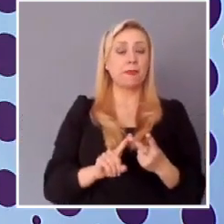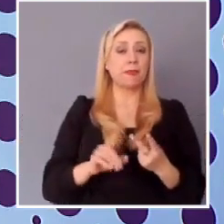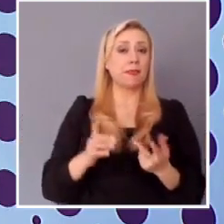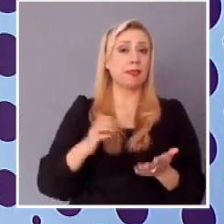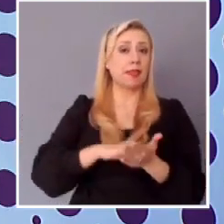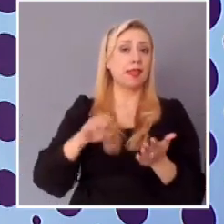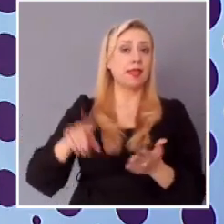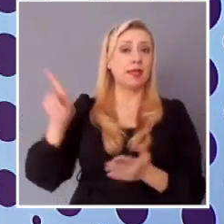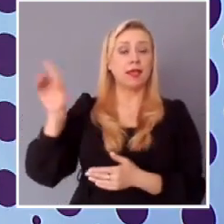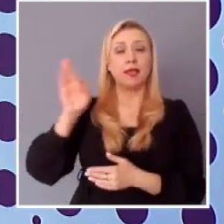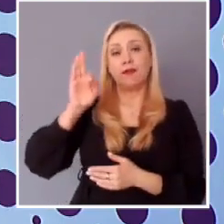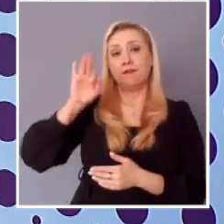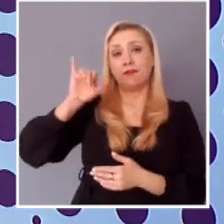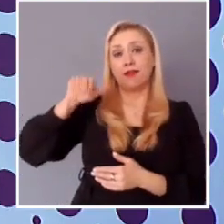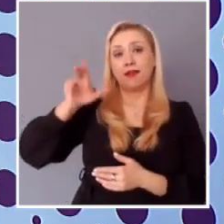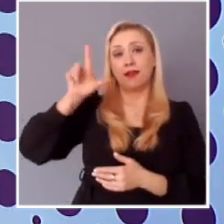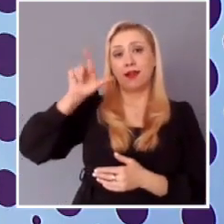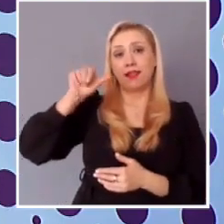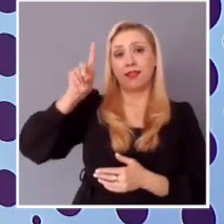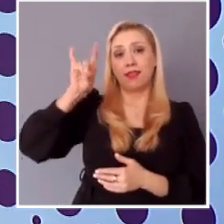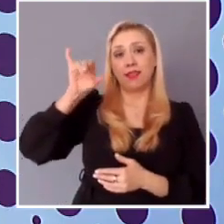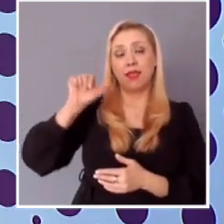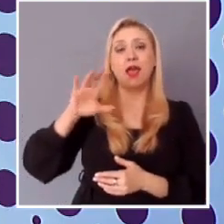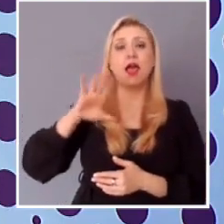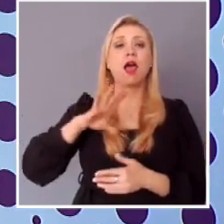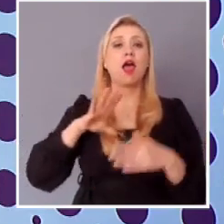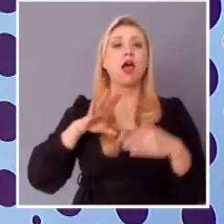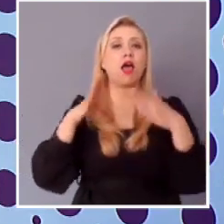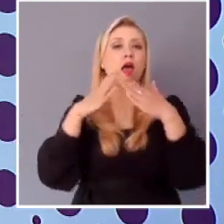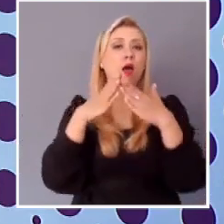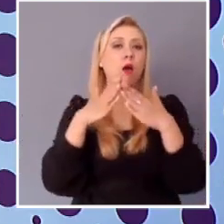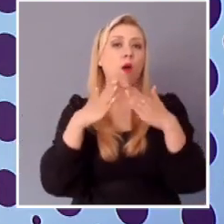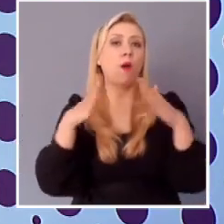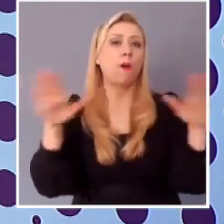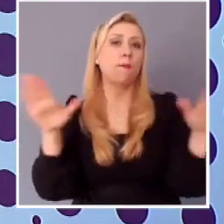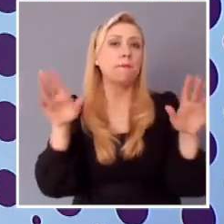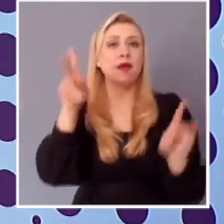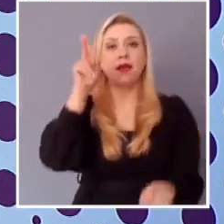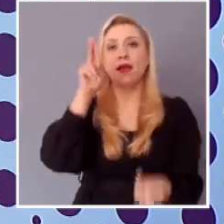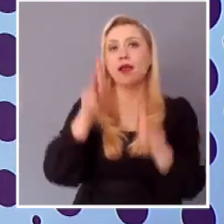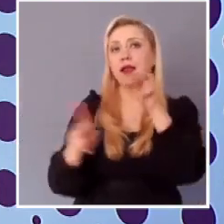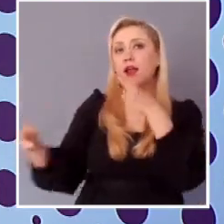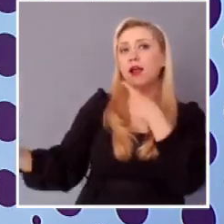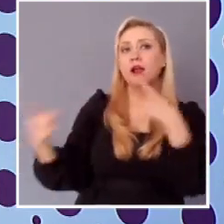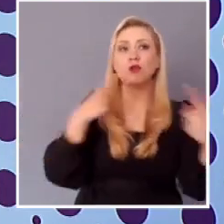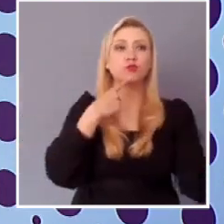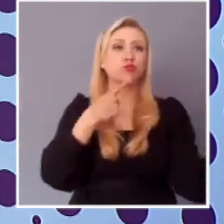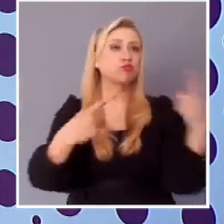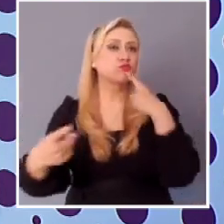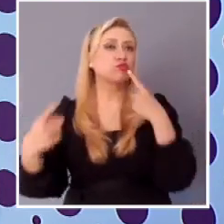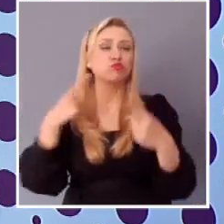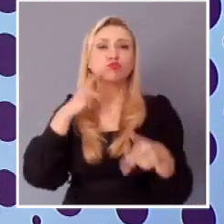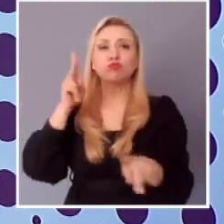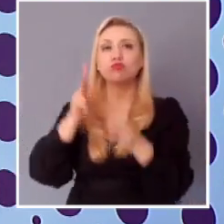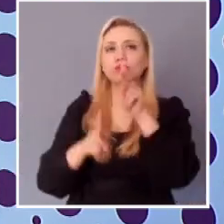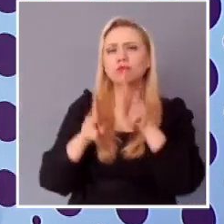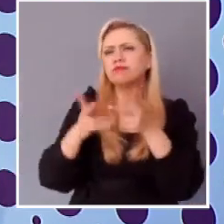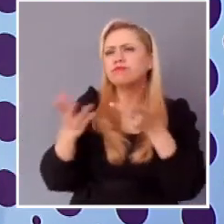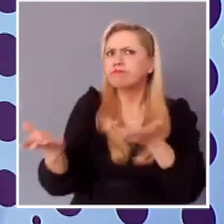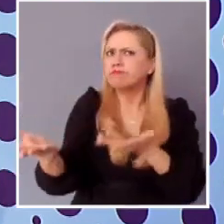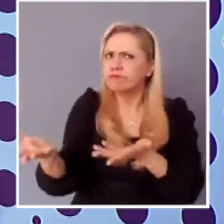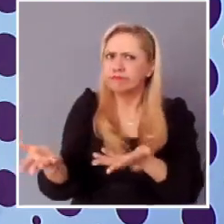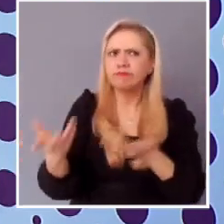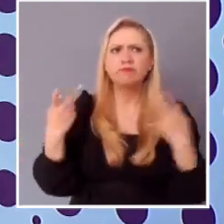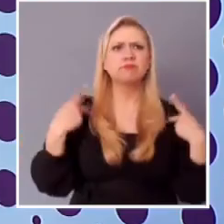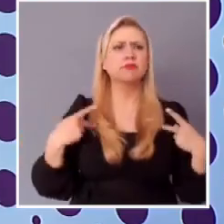existe una estrategia llamada Open Dialogue, diálogo abierto, para acompañar a personas que, por ejemplo, están